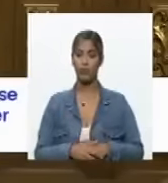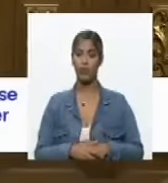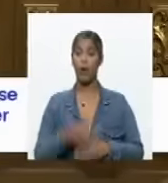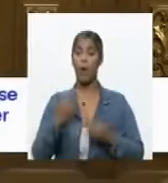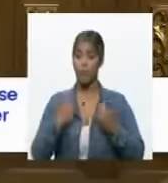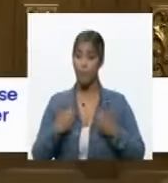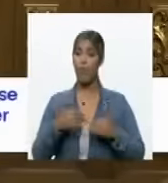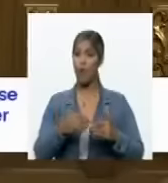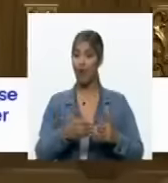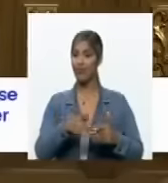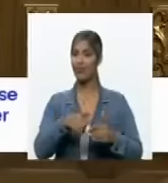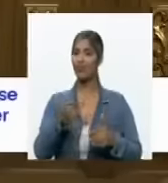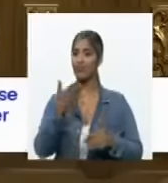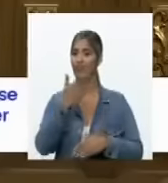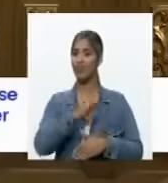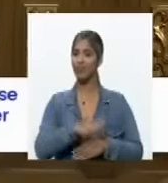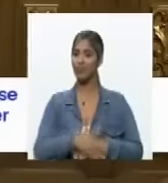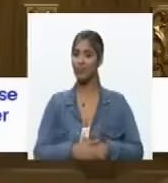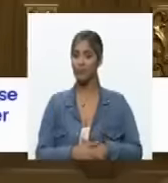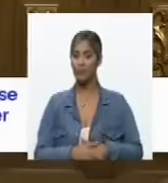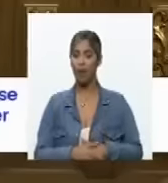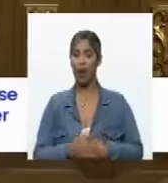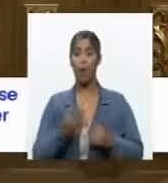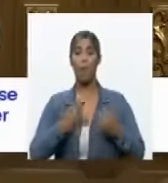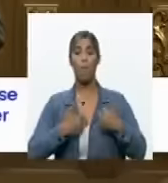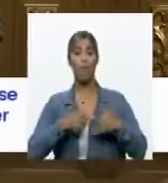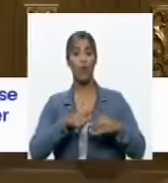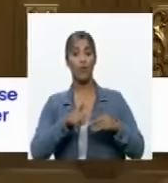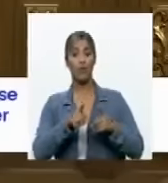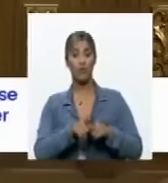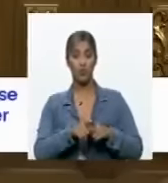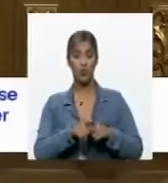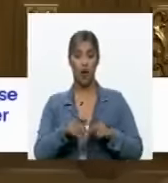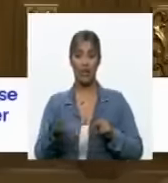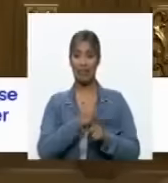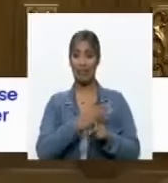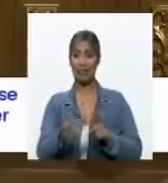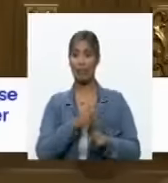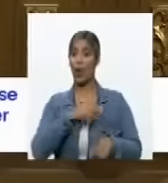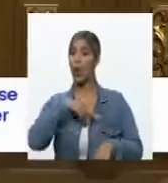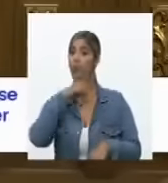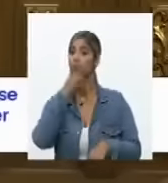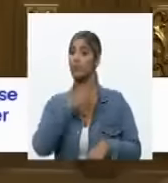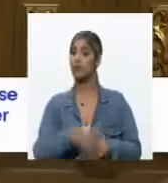eso lo mataron. Por eso cegaron su vida de manera tan horrenda.